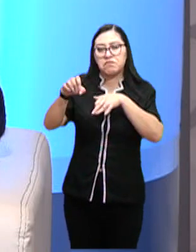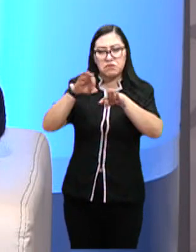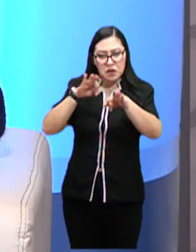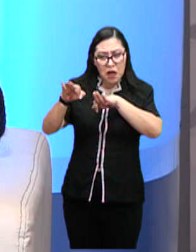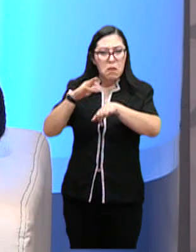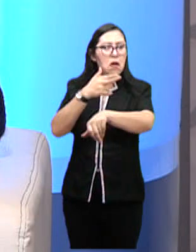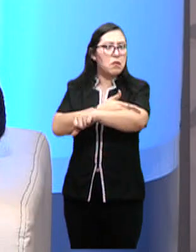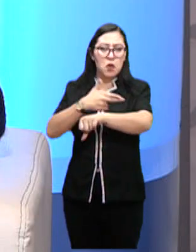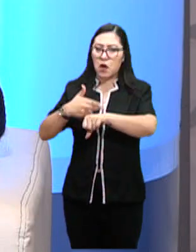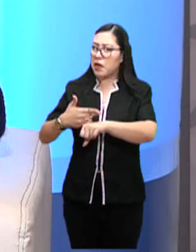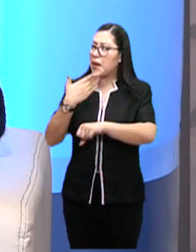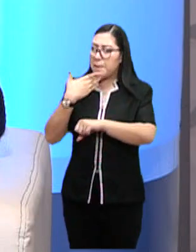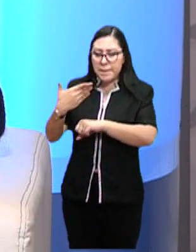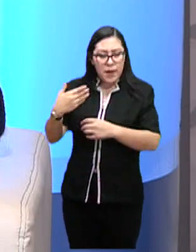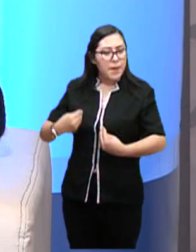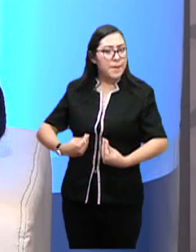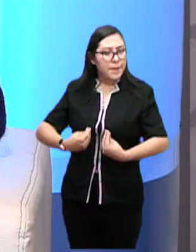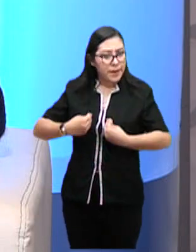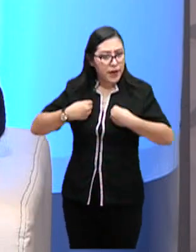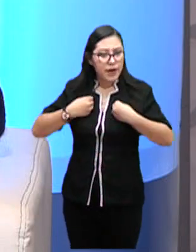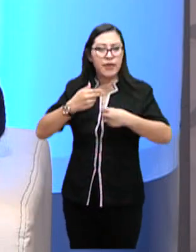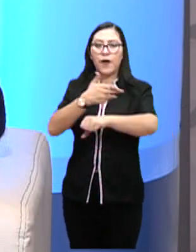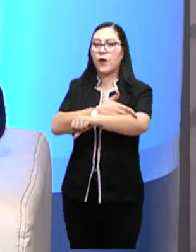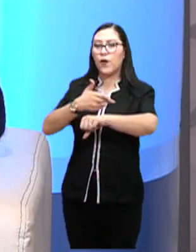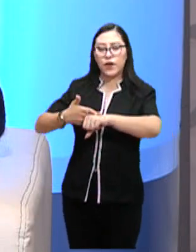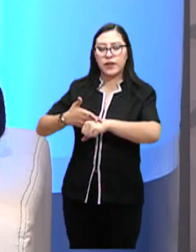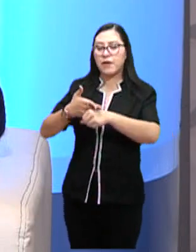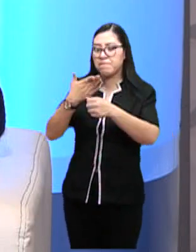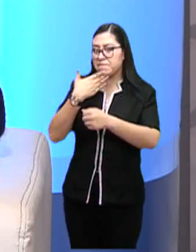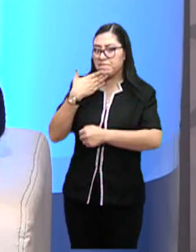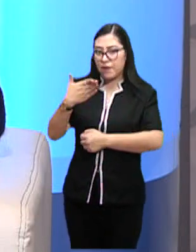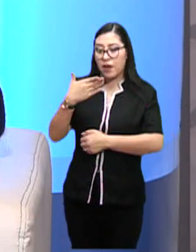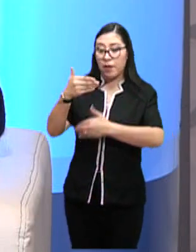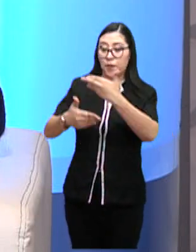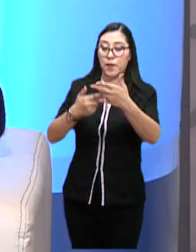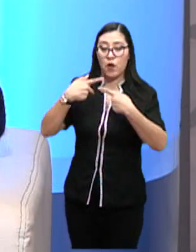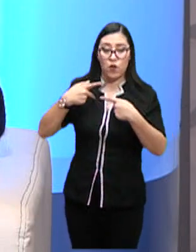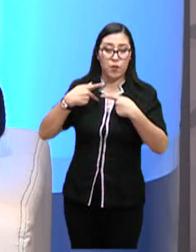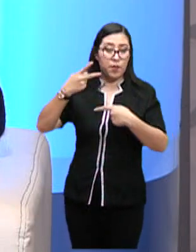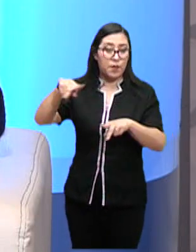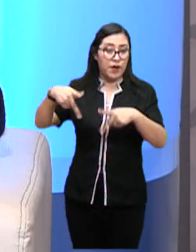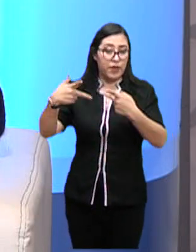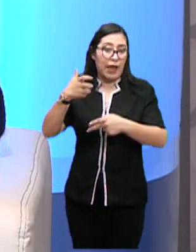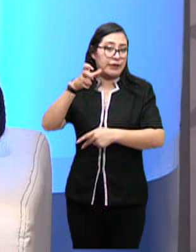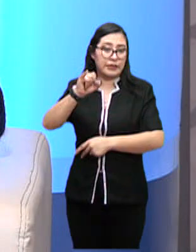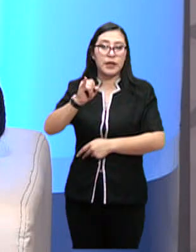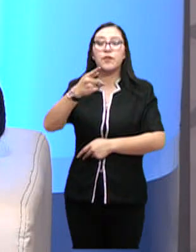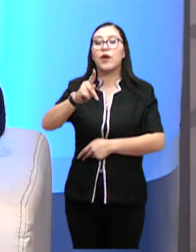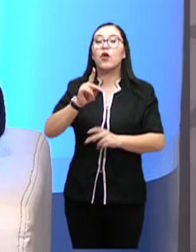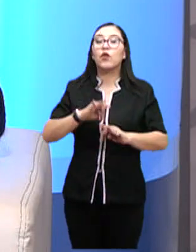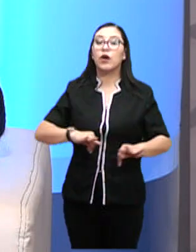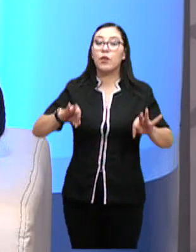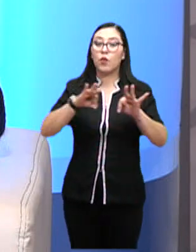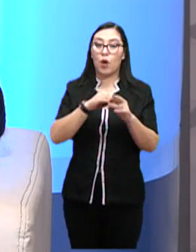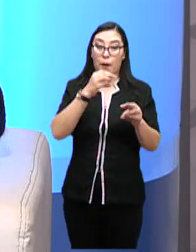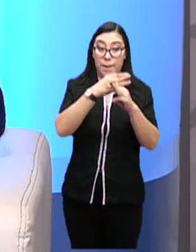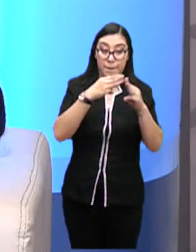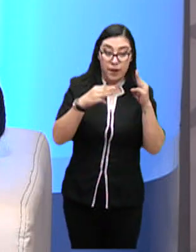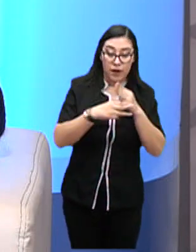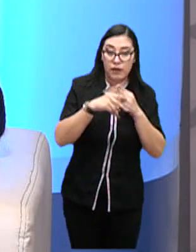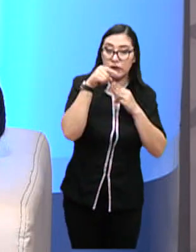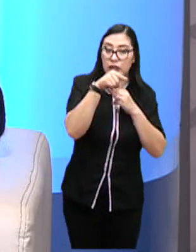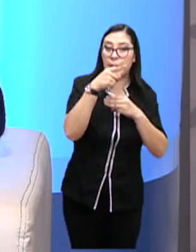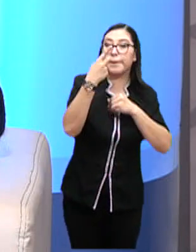honesto y una vida honesta. Los comerciantes así lo hacen, pero que sí digan que este material es un